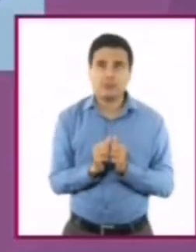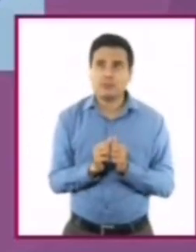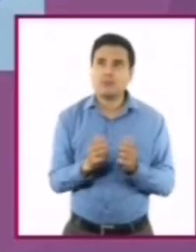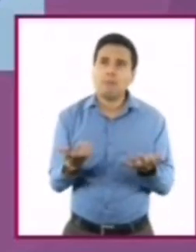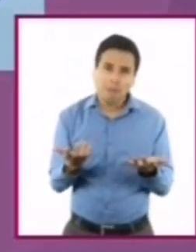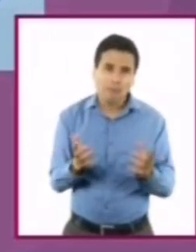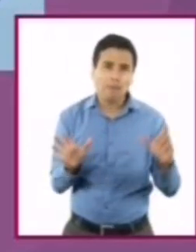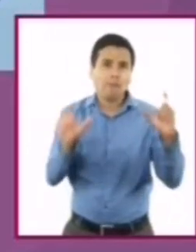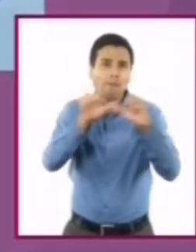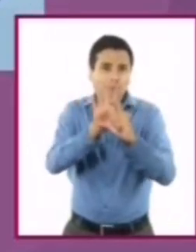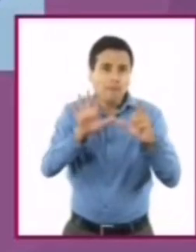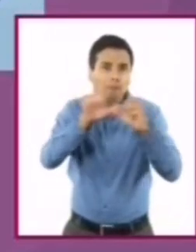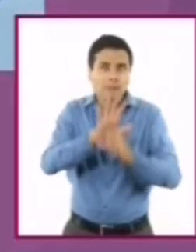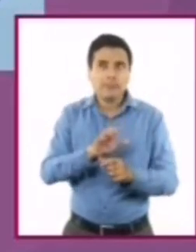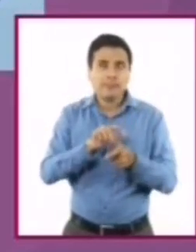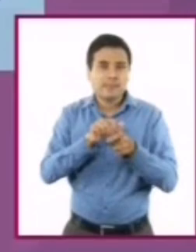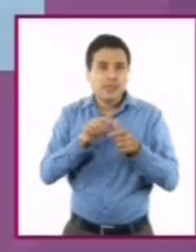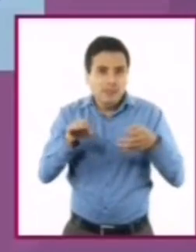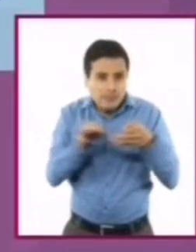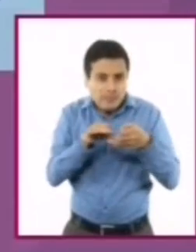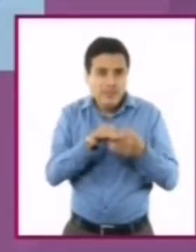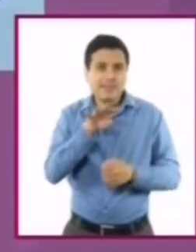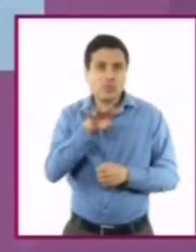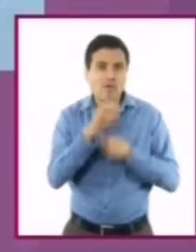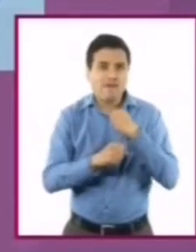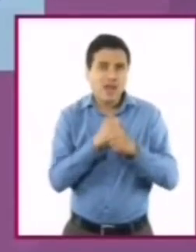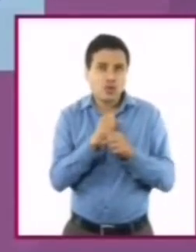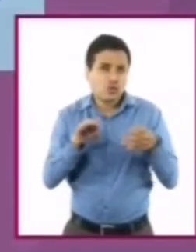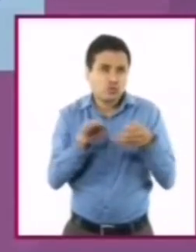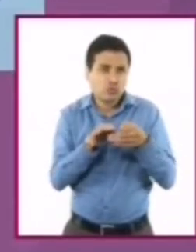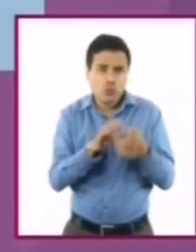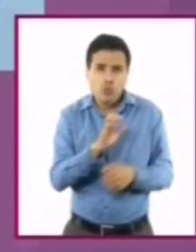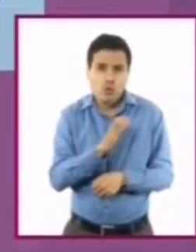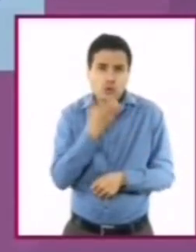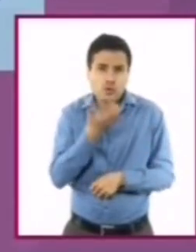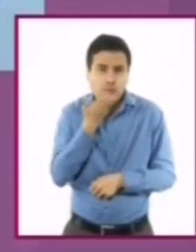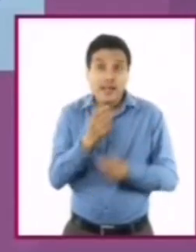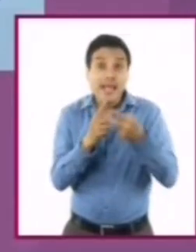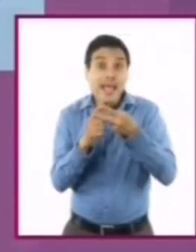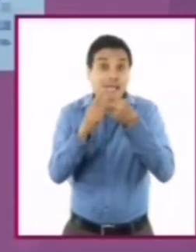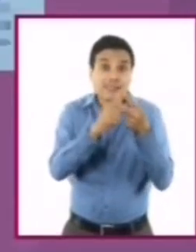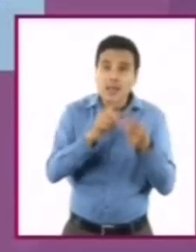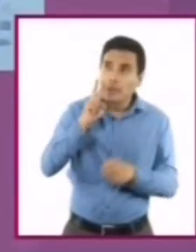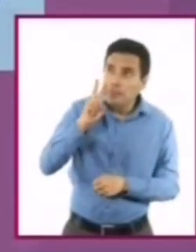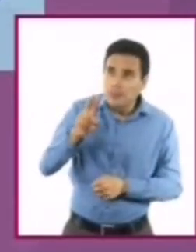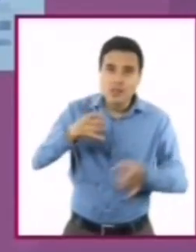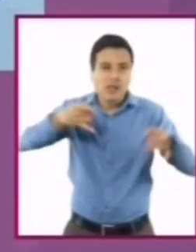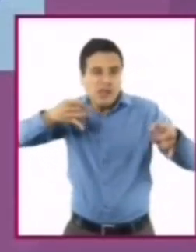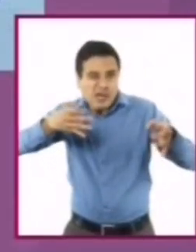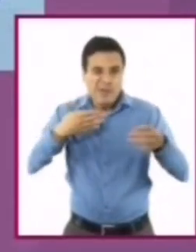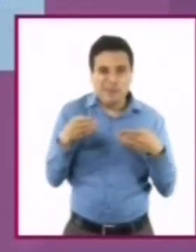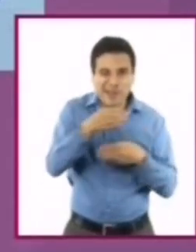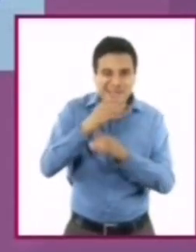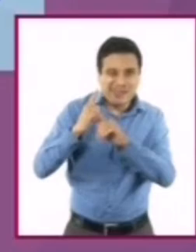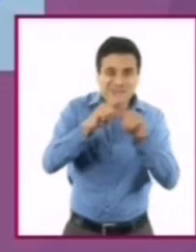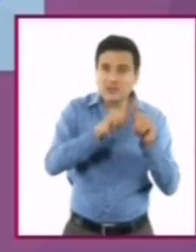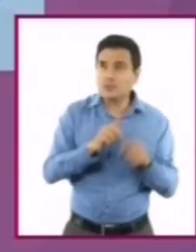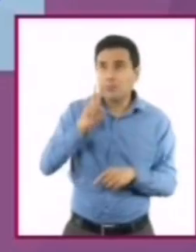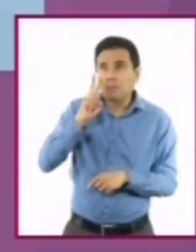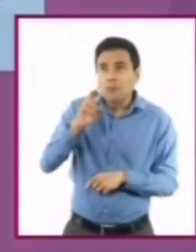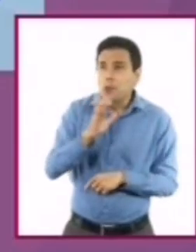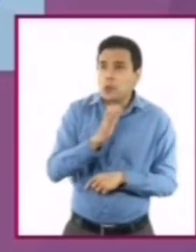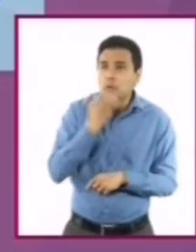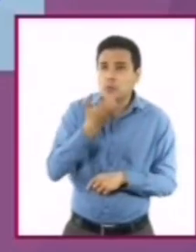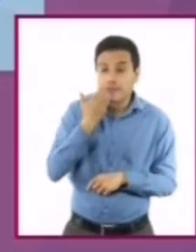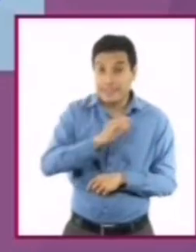cada 19 años aproximadamente y que las constelaciones se observaban con regularidad. Siglos después,